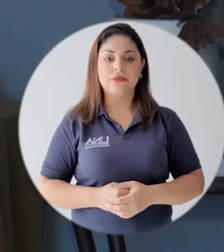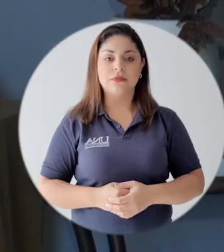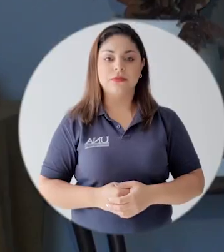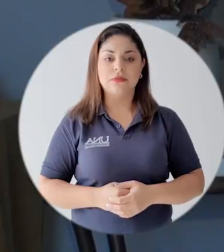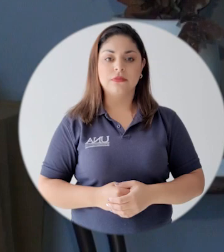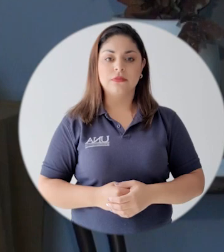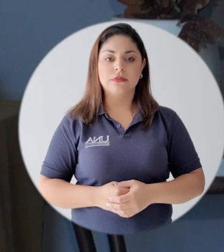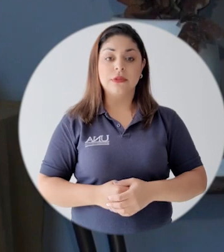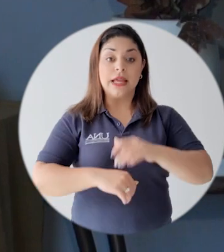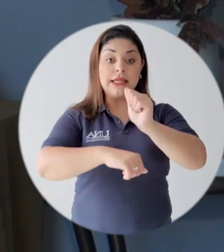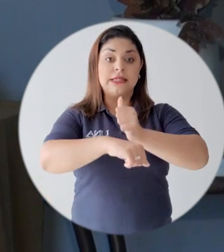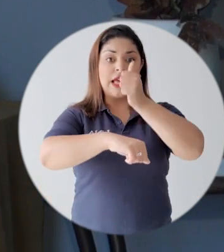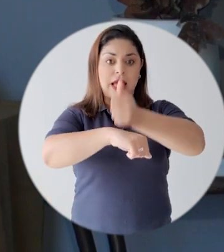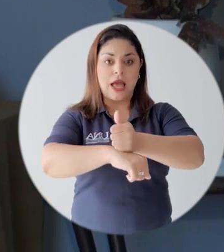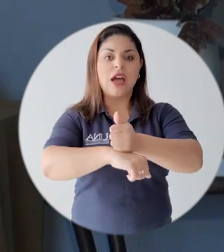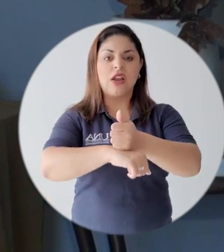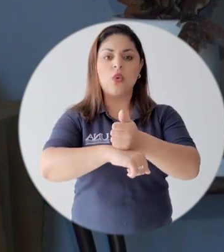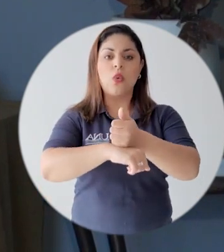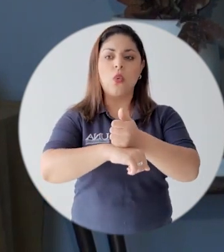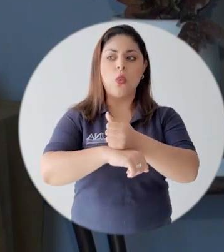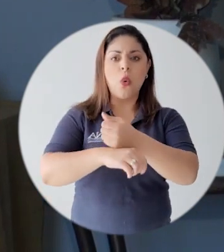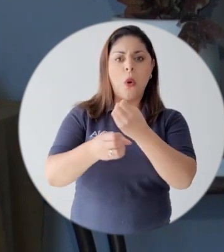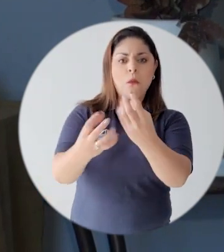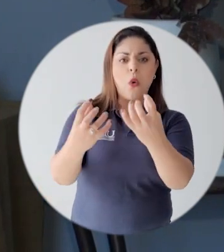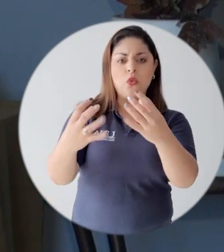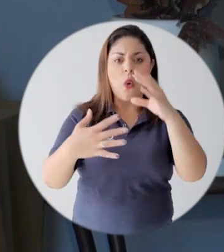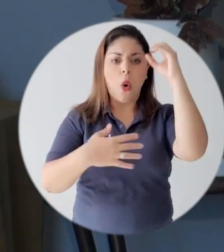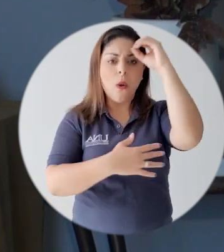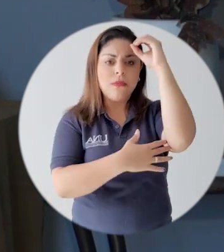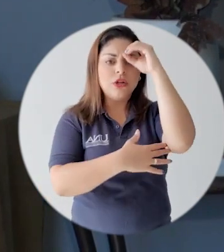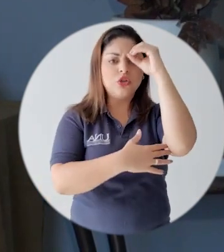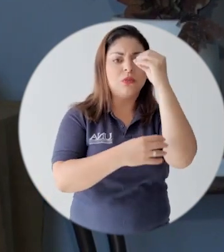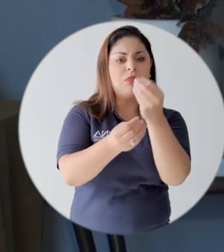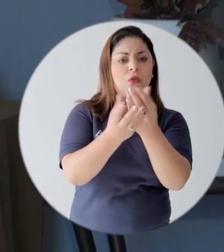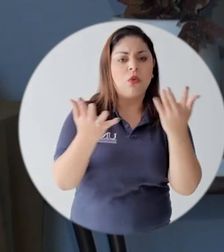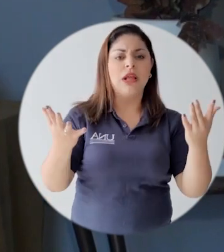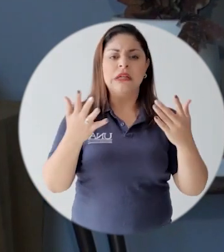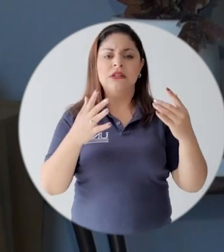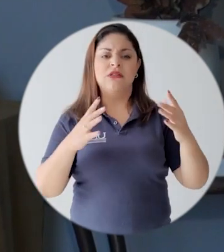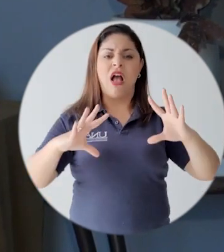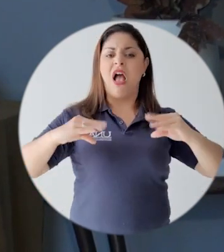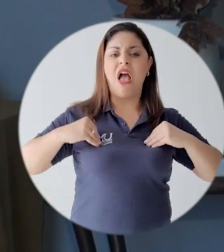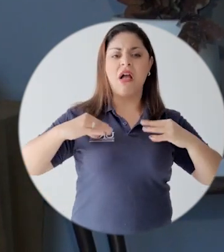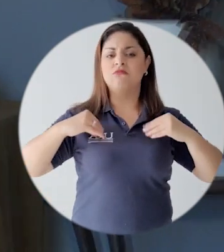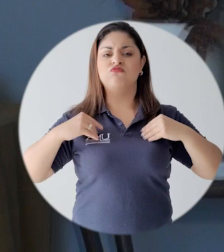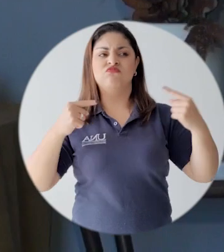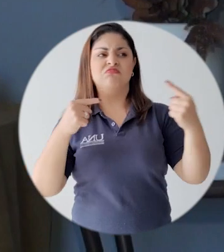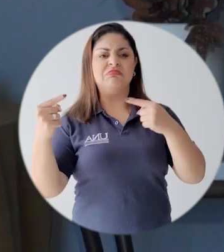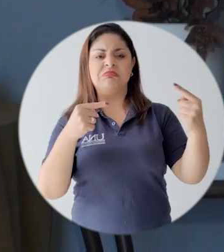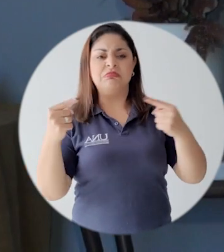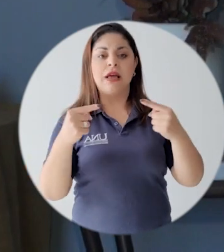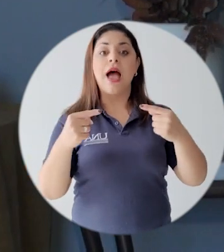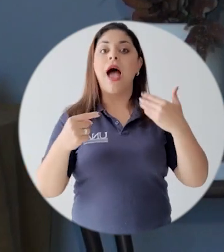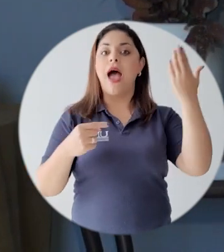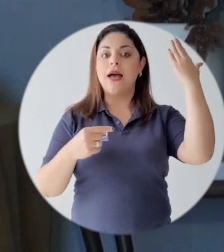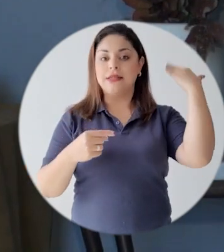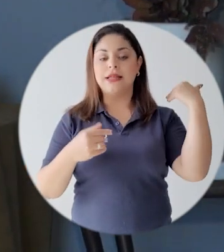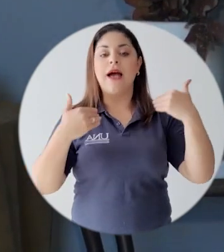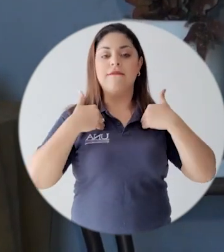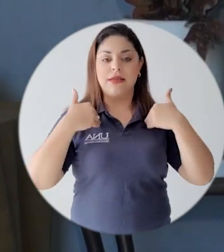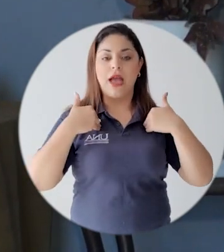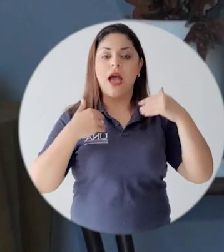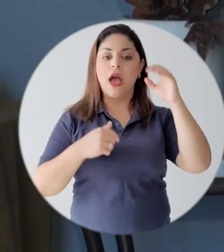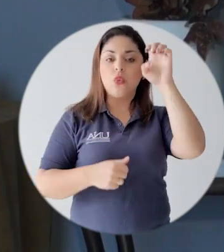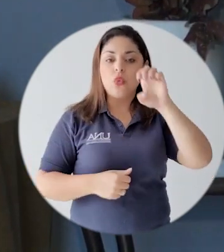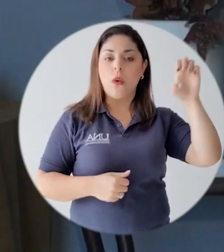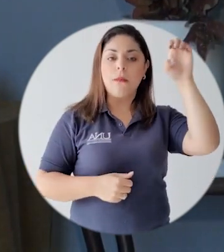Se creó un régimen de opinión pública muy en contra de la universidad. Estaba de moda el